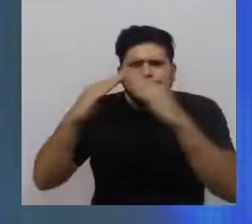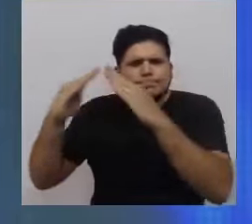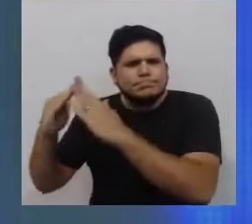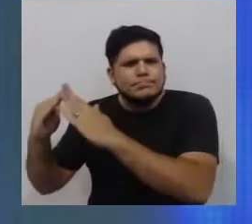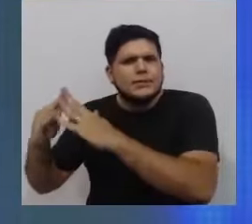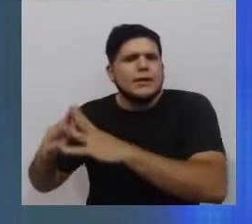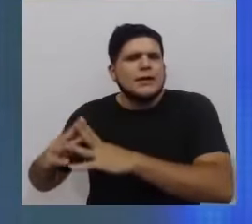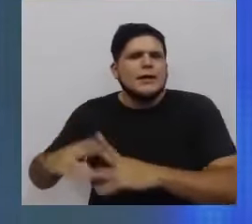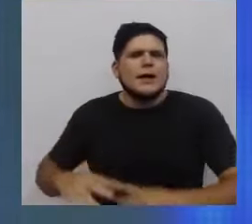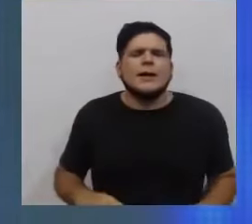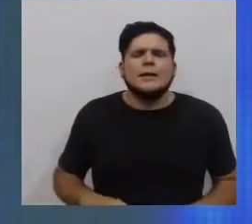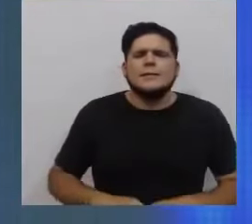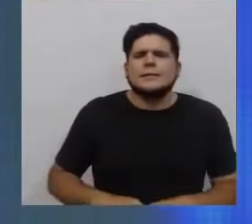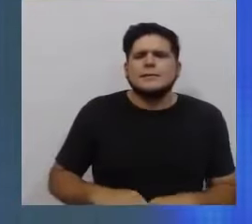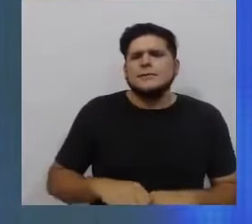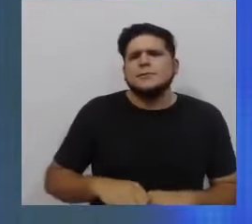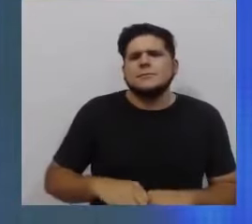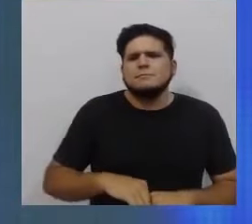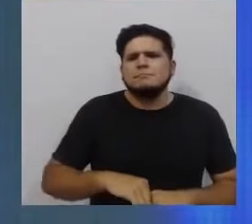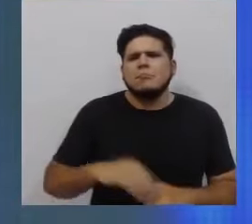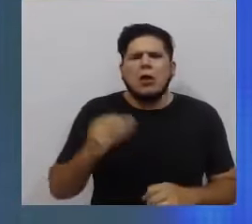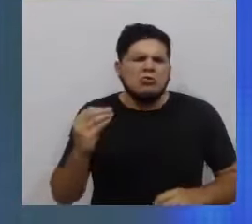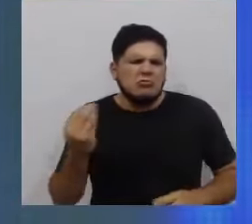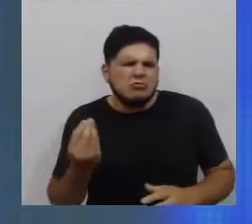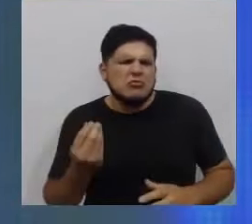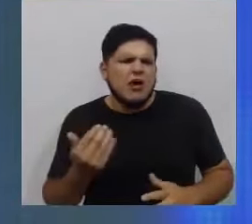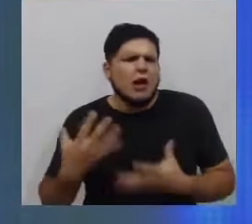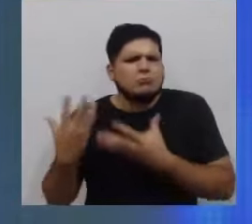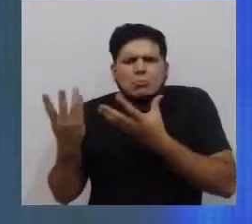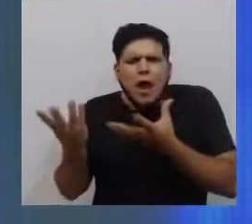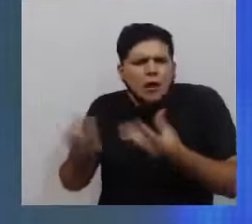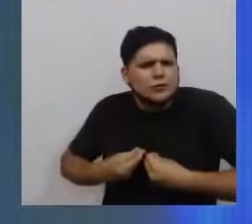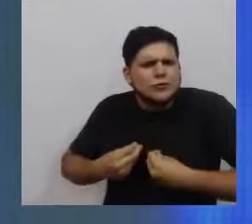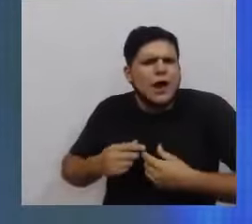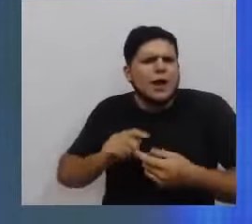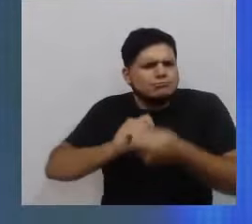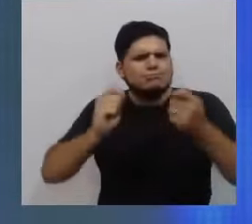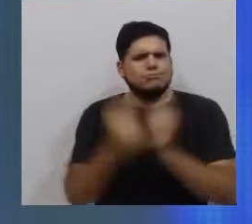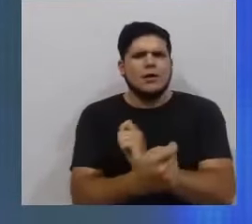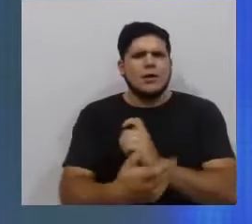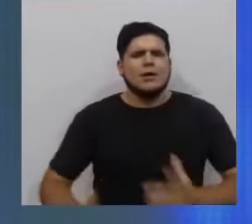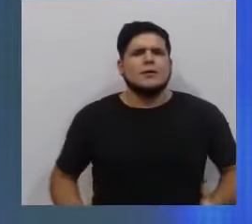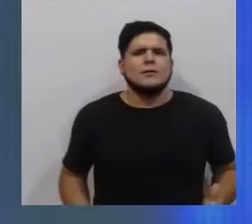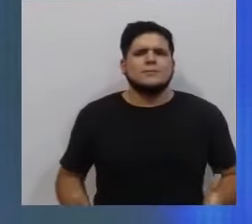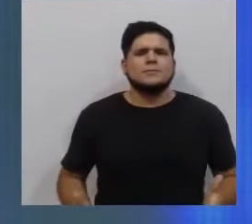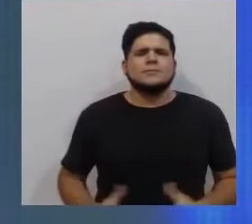familia su entrada a su salida dios quiere que a sus hijos les vaya bien vamos a es adiós hay que aplaudirle